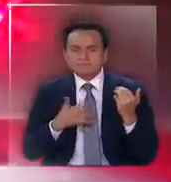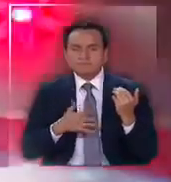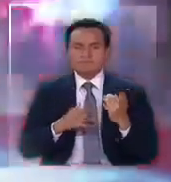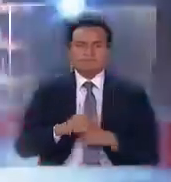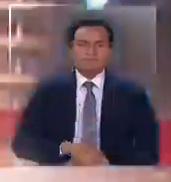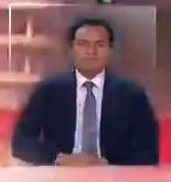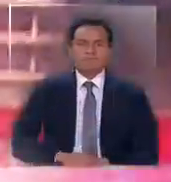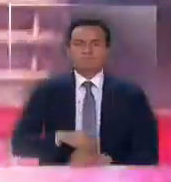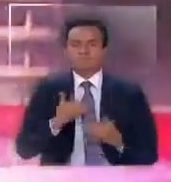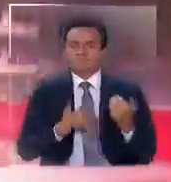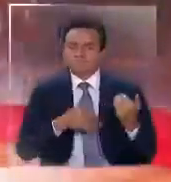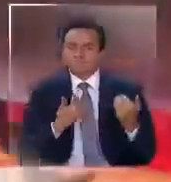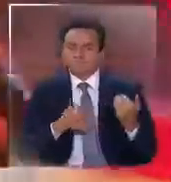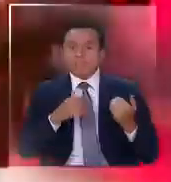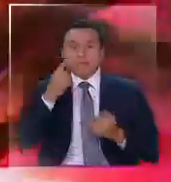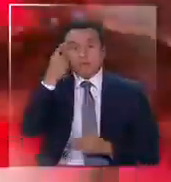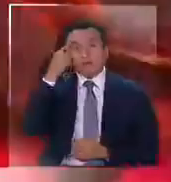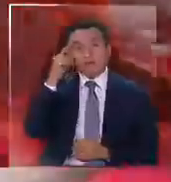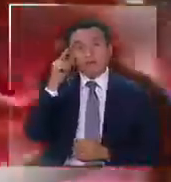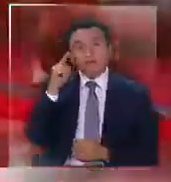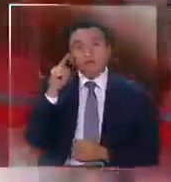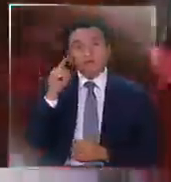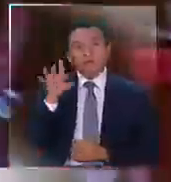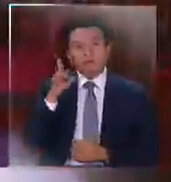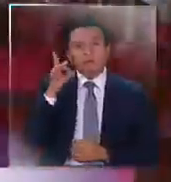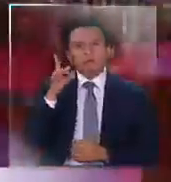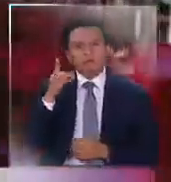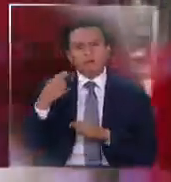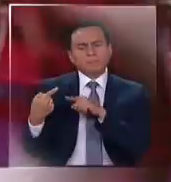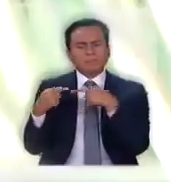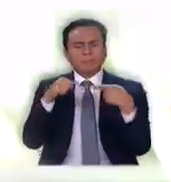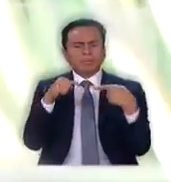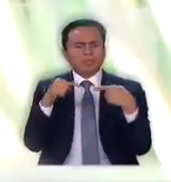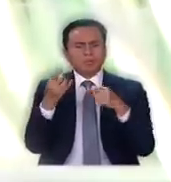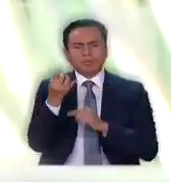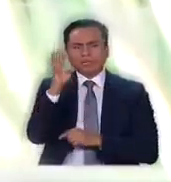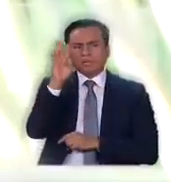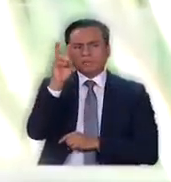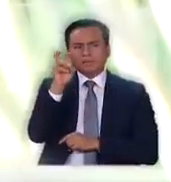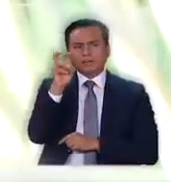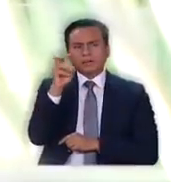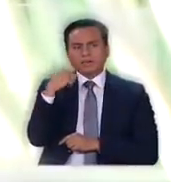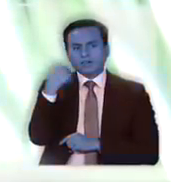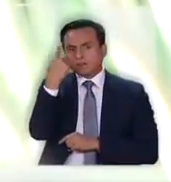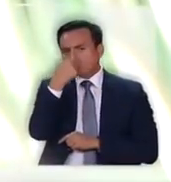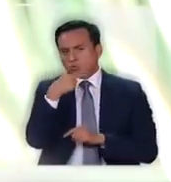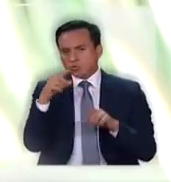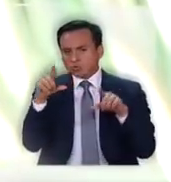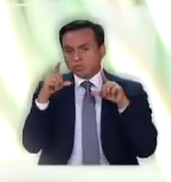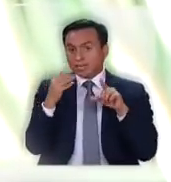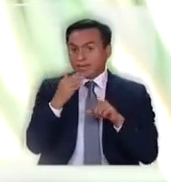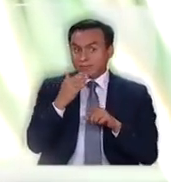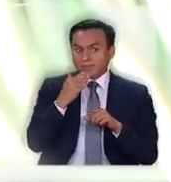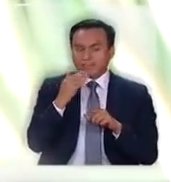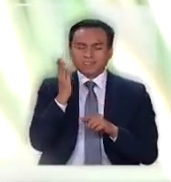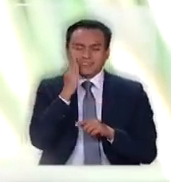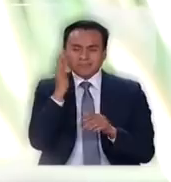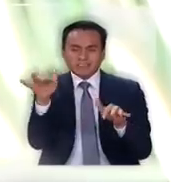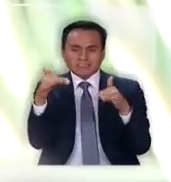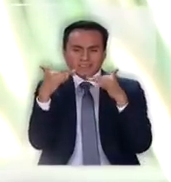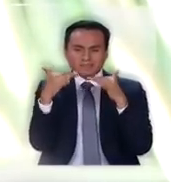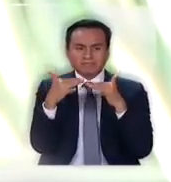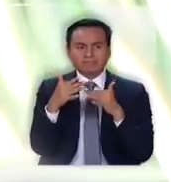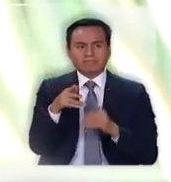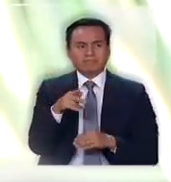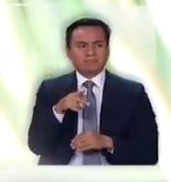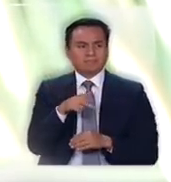fama. Pero nos dimos cuenta que no se estaba premiando solamente el rostro, digámoslo así, no se estaba premiando la simpatía, se